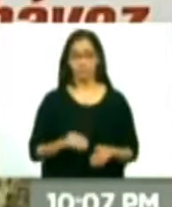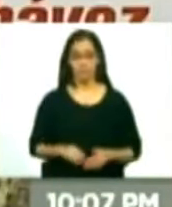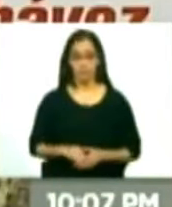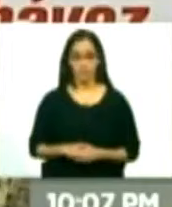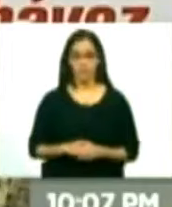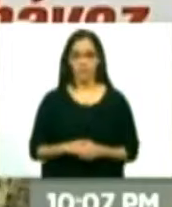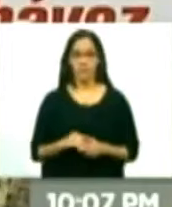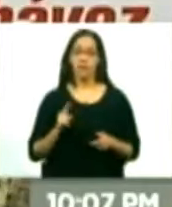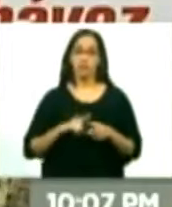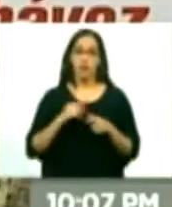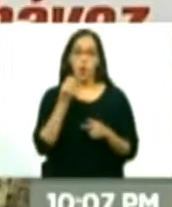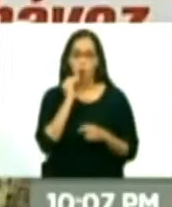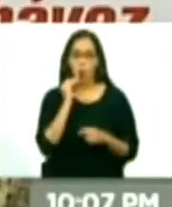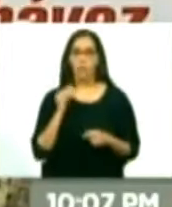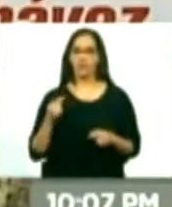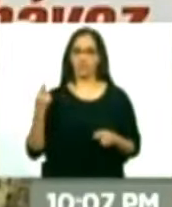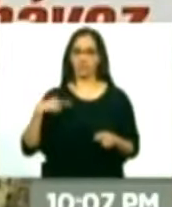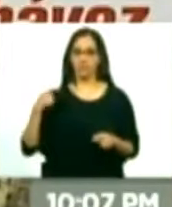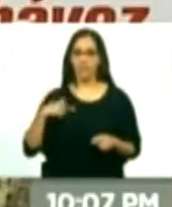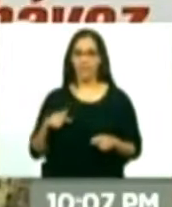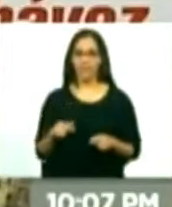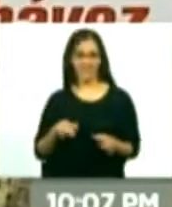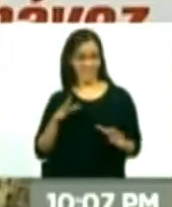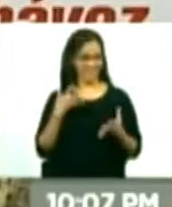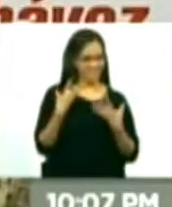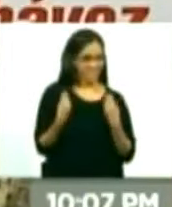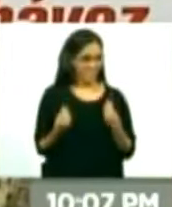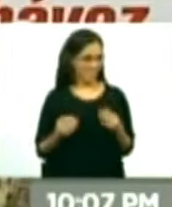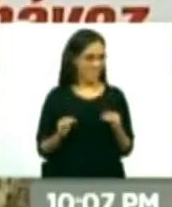Entonces los jóvenes tenemos eso.